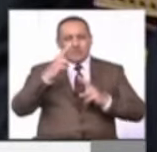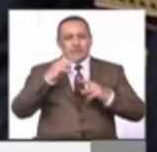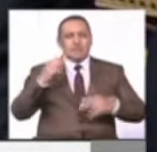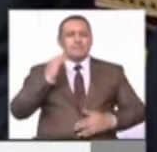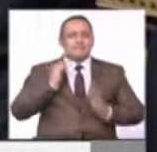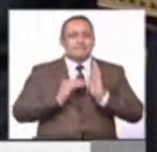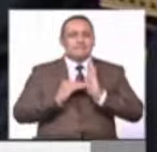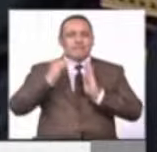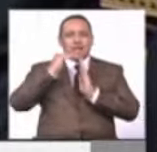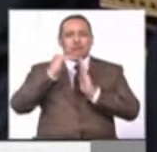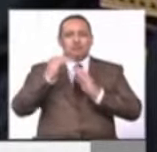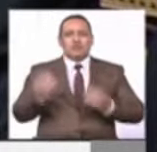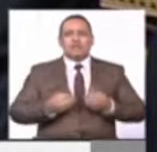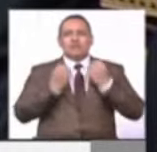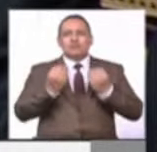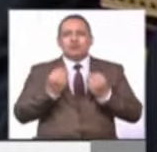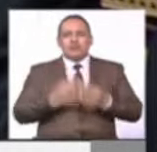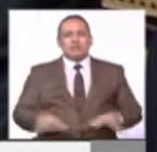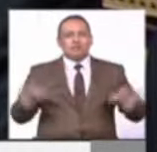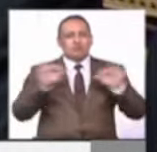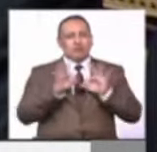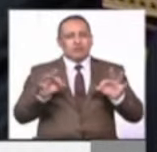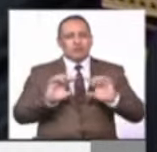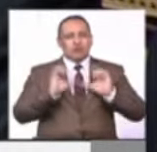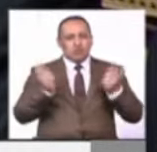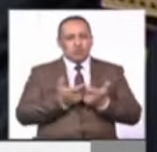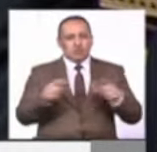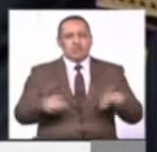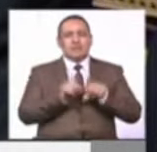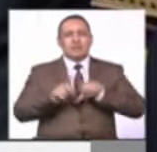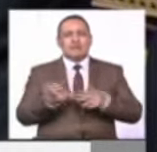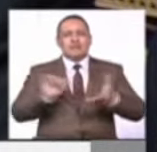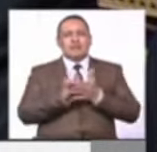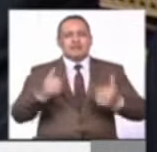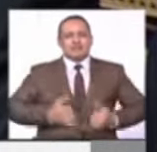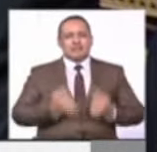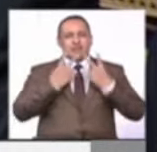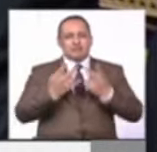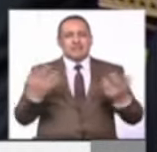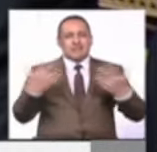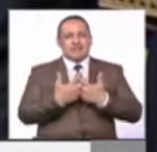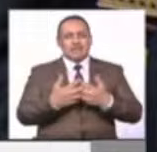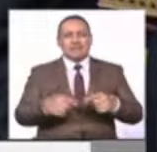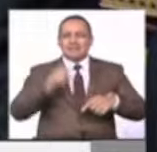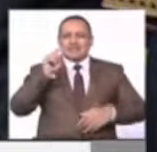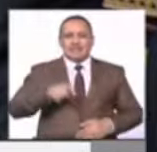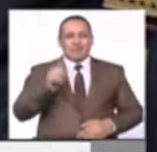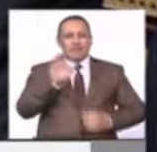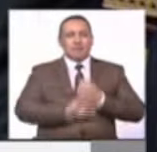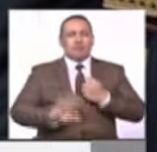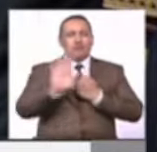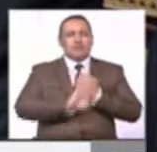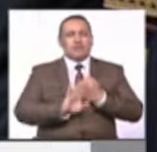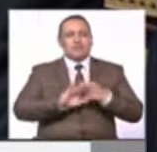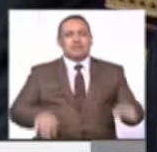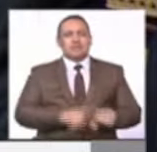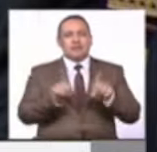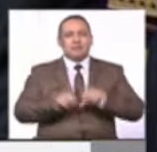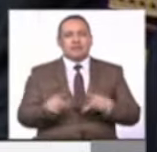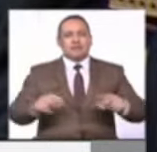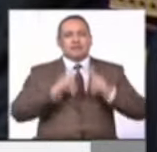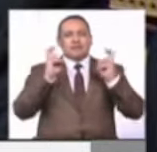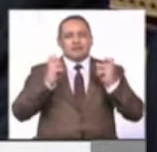madurez ya que la importancia de la junta trasciende las fronteras y su integridad debe ser protegida en aras de